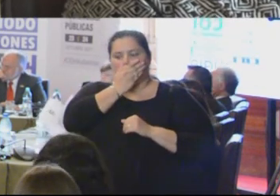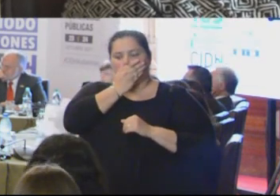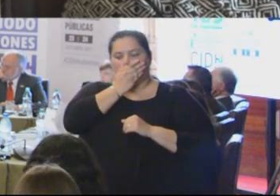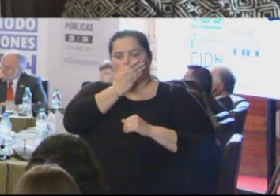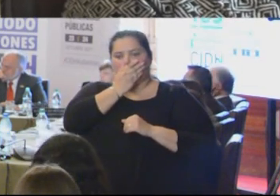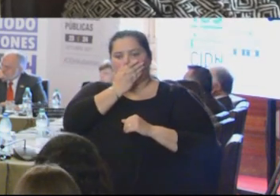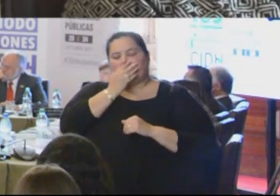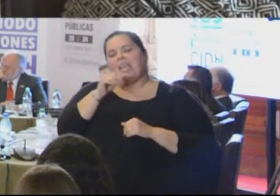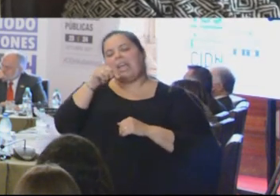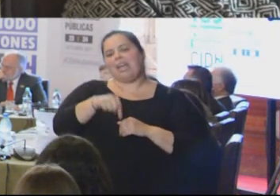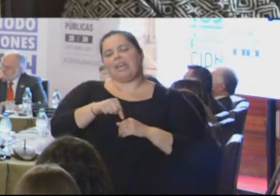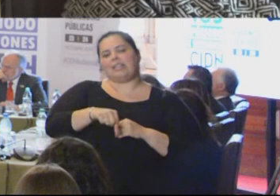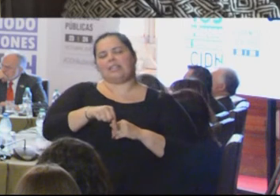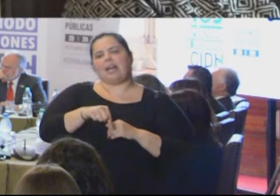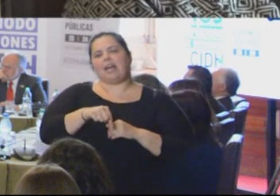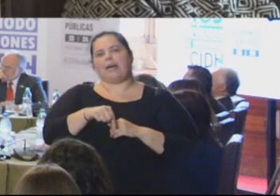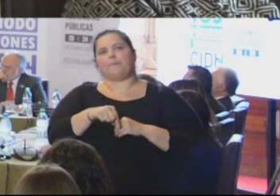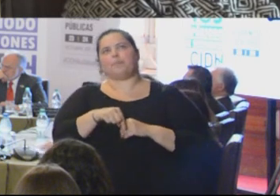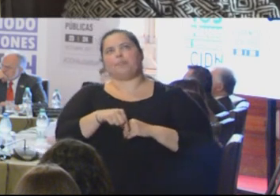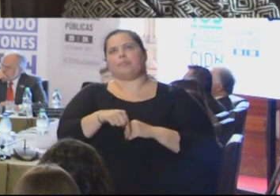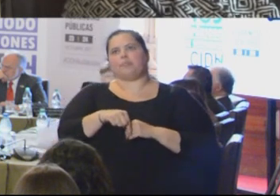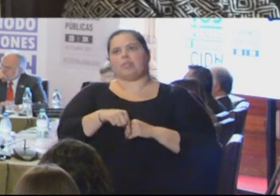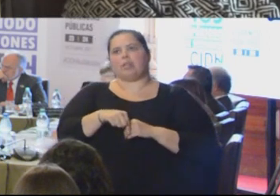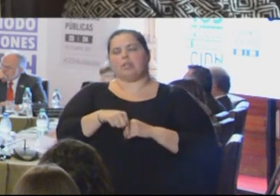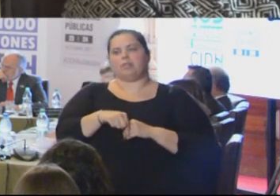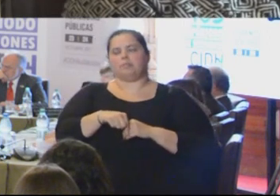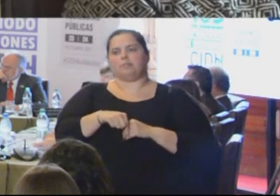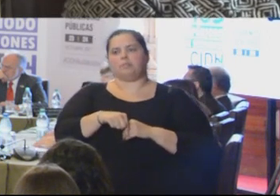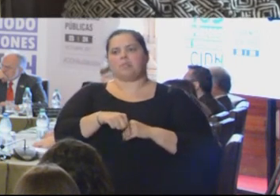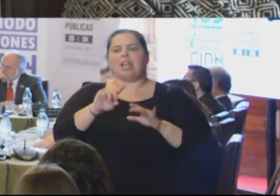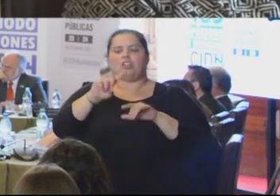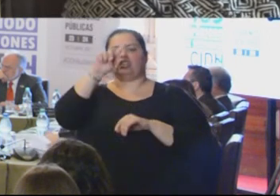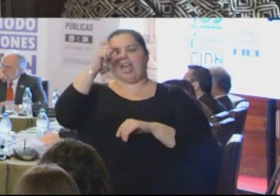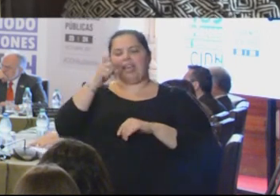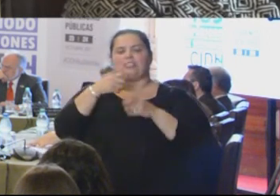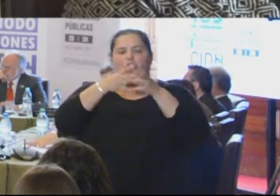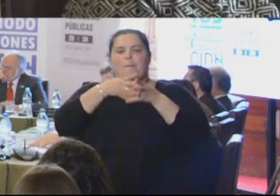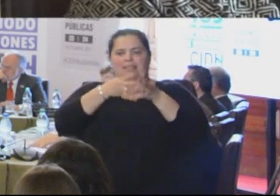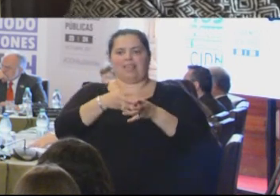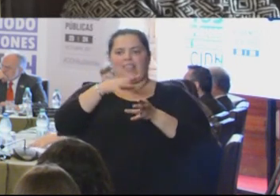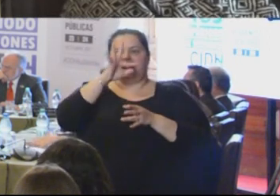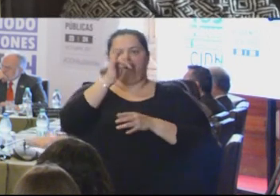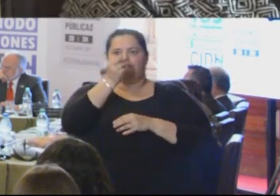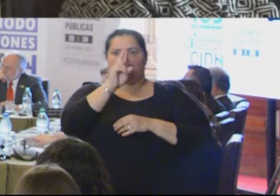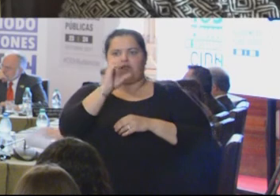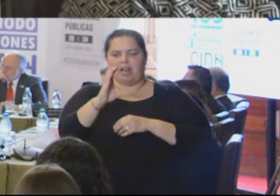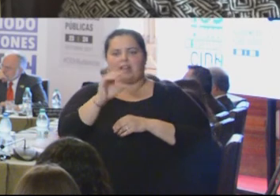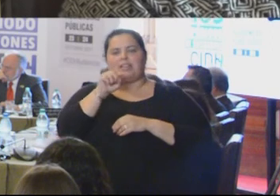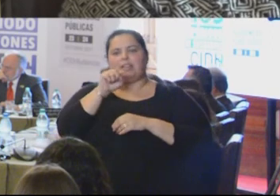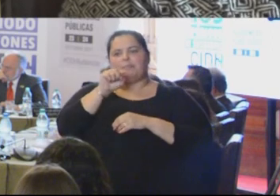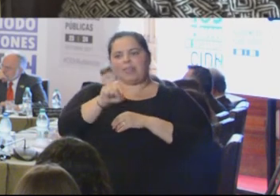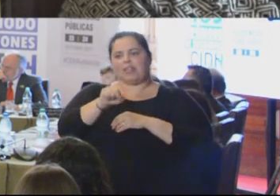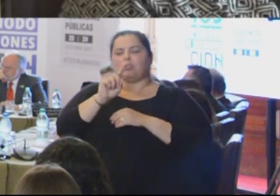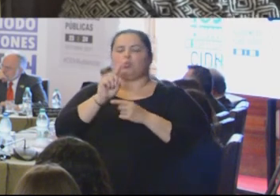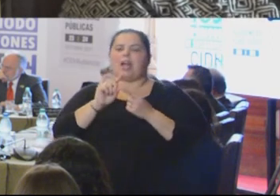la medida está listo para los ex combatientes de las farc y no como un privilegio sino como una medida necesaria como un pack para